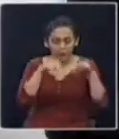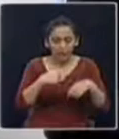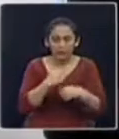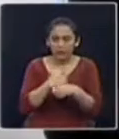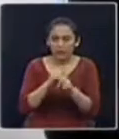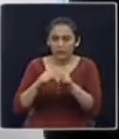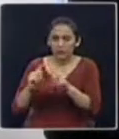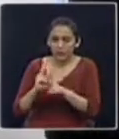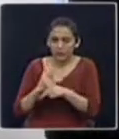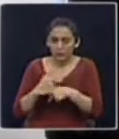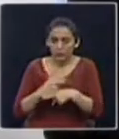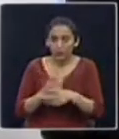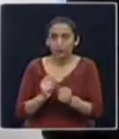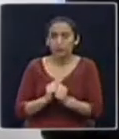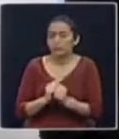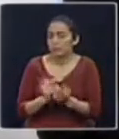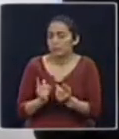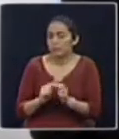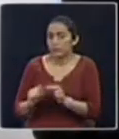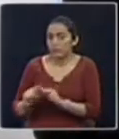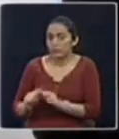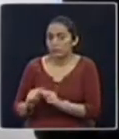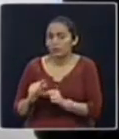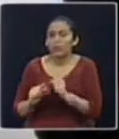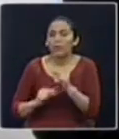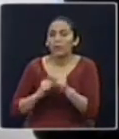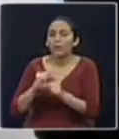y progresivamente a un orden del